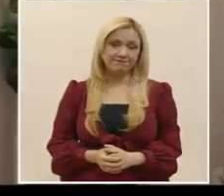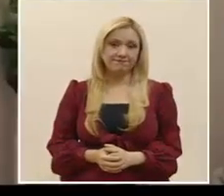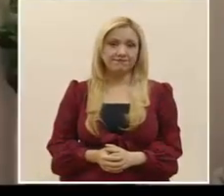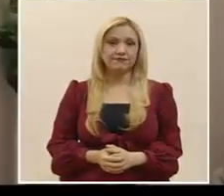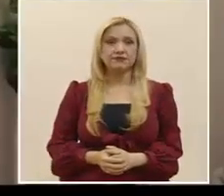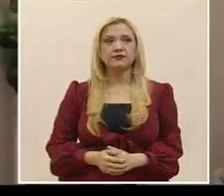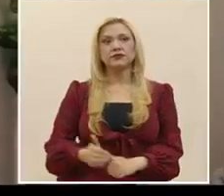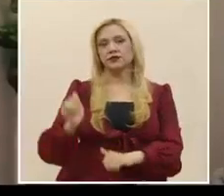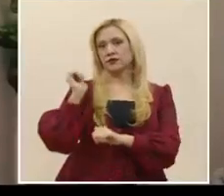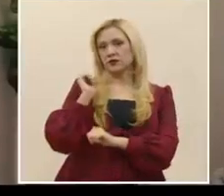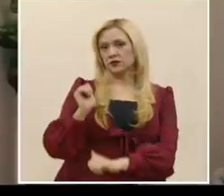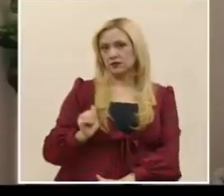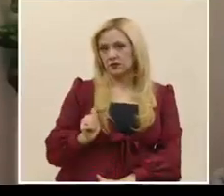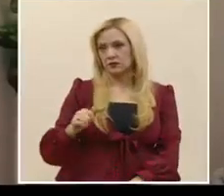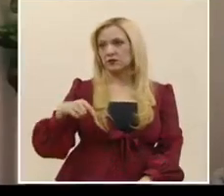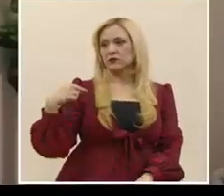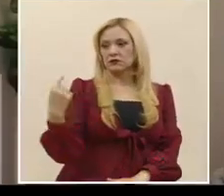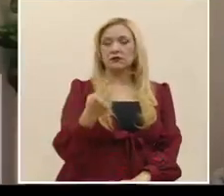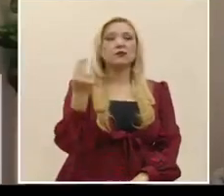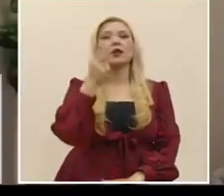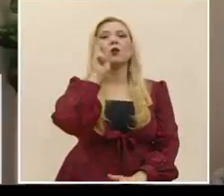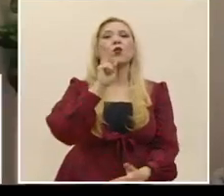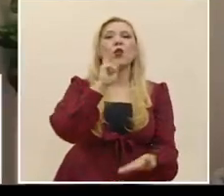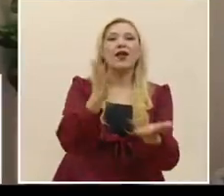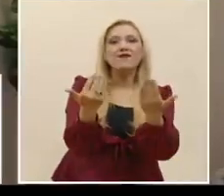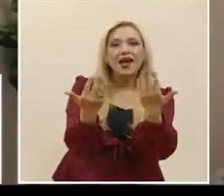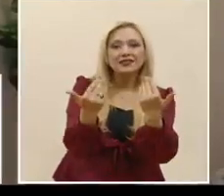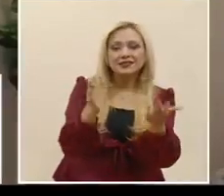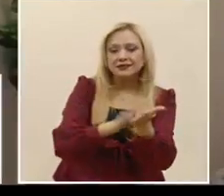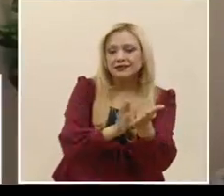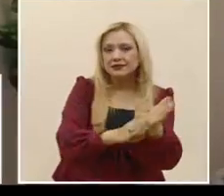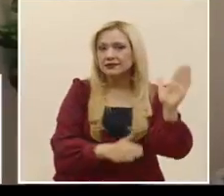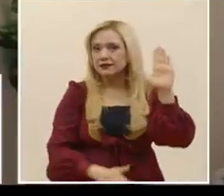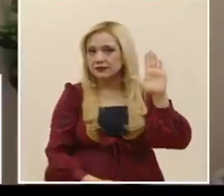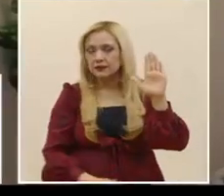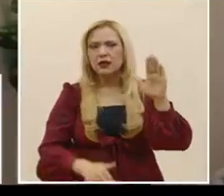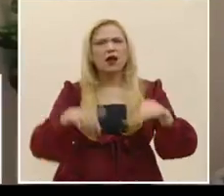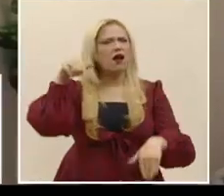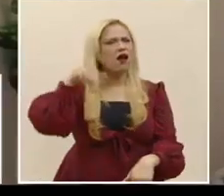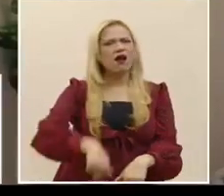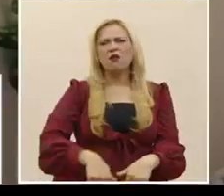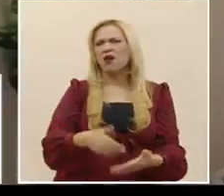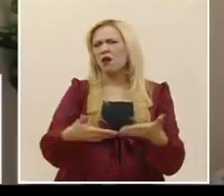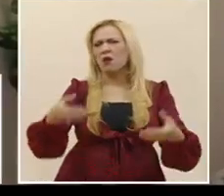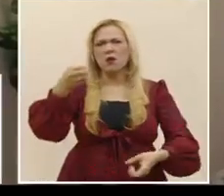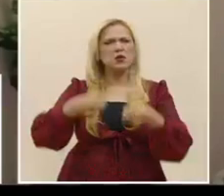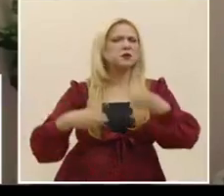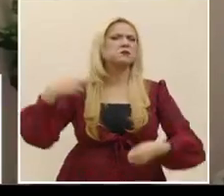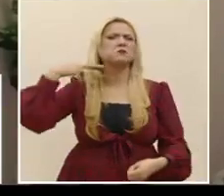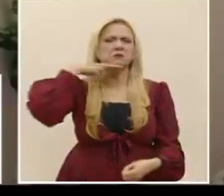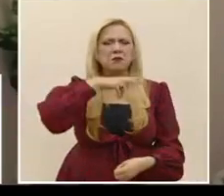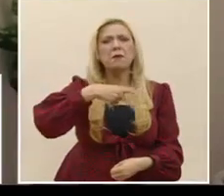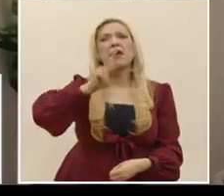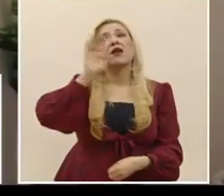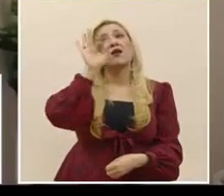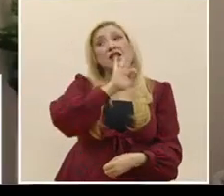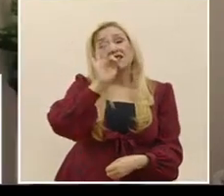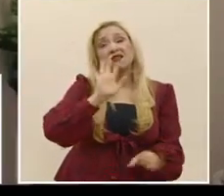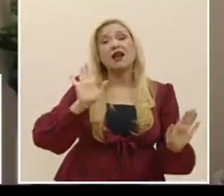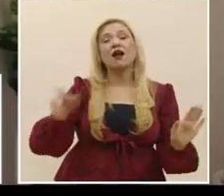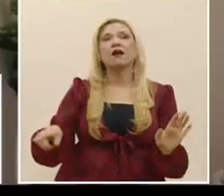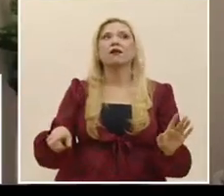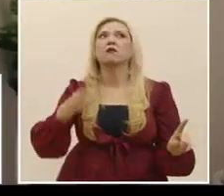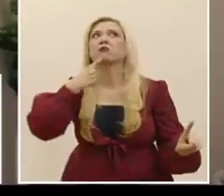Los titulares dependemos de las pruebas aportadas. Actualmente los juicios son rápidos, sin embargo, pueden prolongarse por